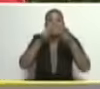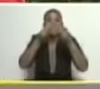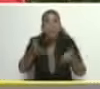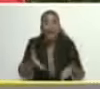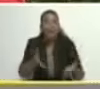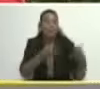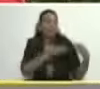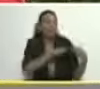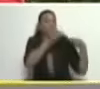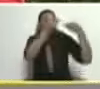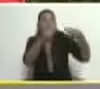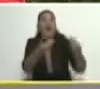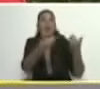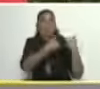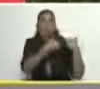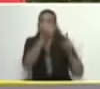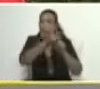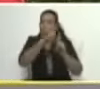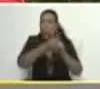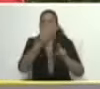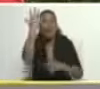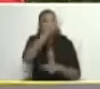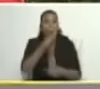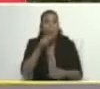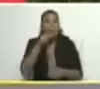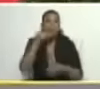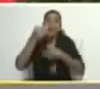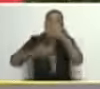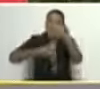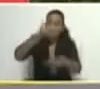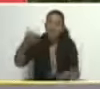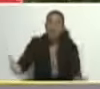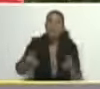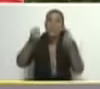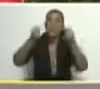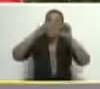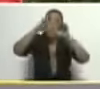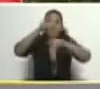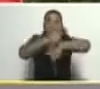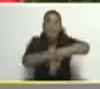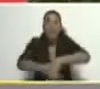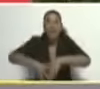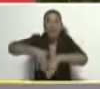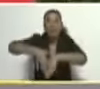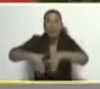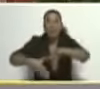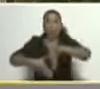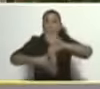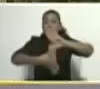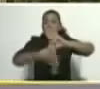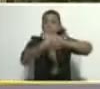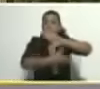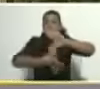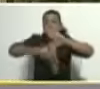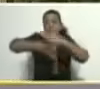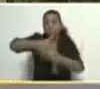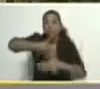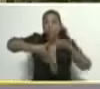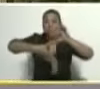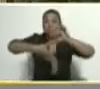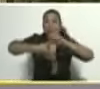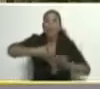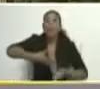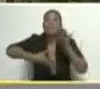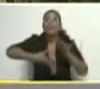de pasar esta lucha para salvar el hemisferio del sur, para abordar todos estos temas sin comprometer nuestros